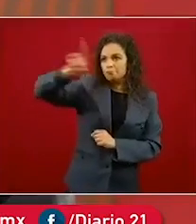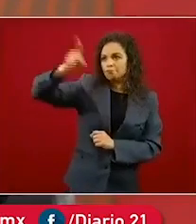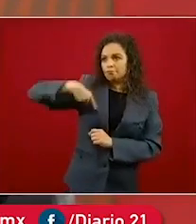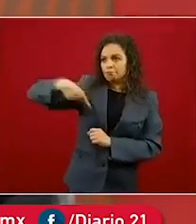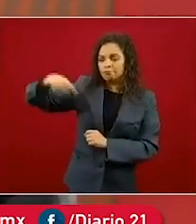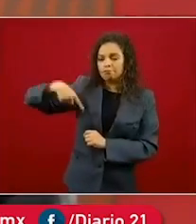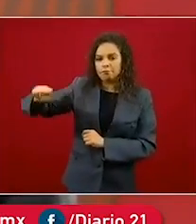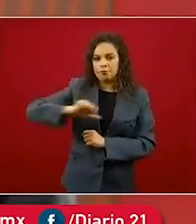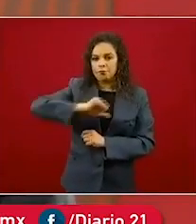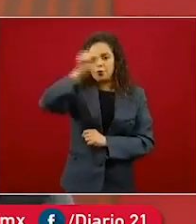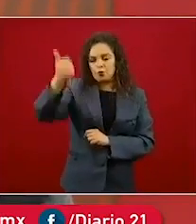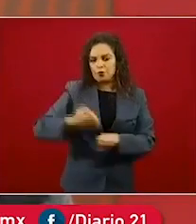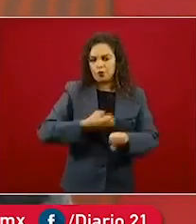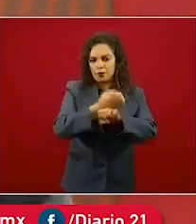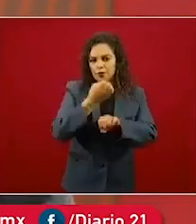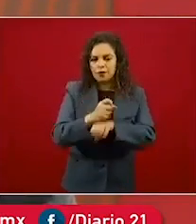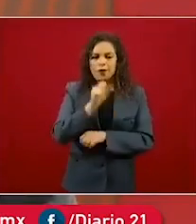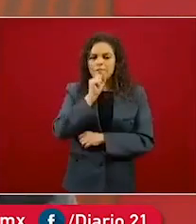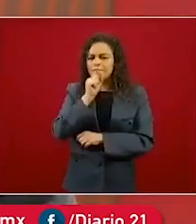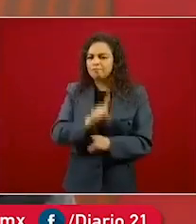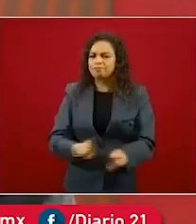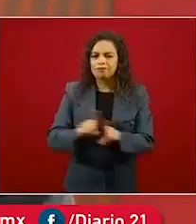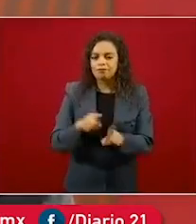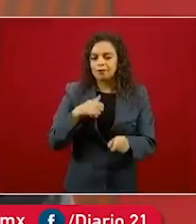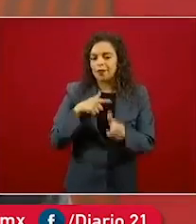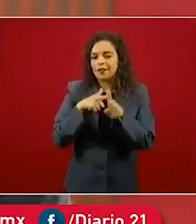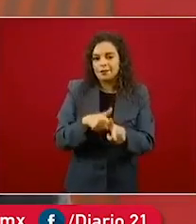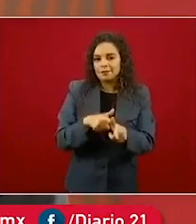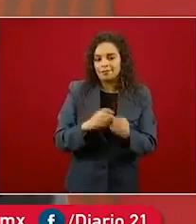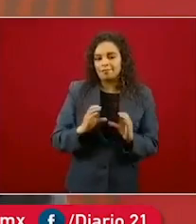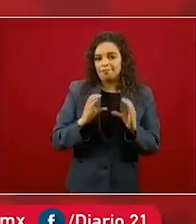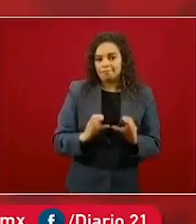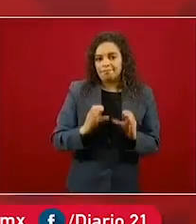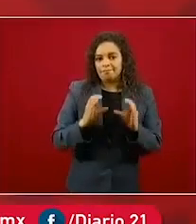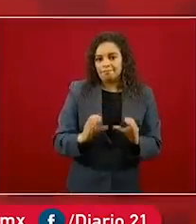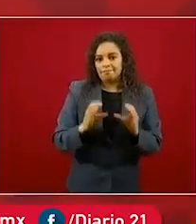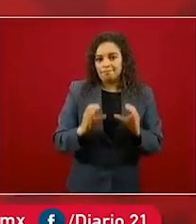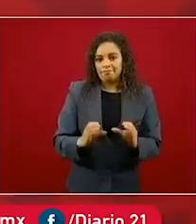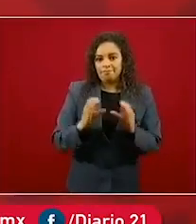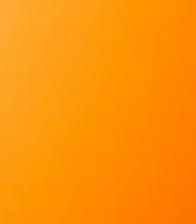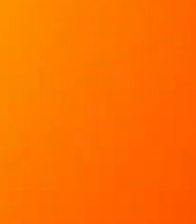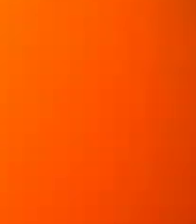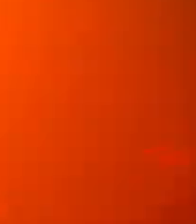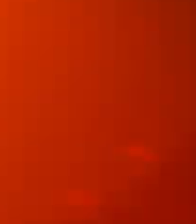no se la pierda hasta aquí el reporte del día de hoy que pasen buenas noches nos vemos nuevamente el día de mañana